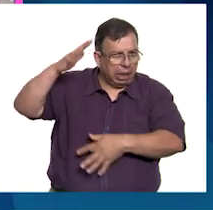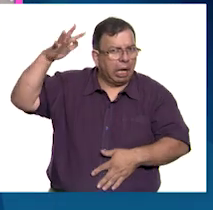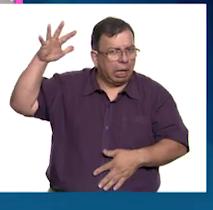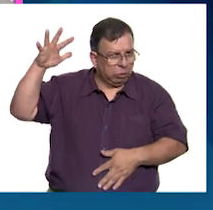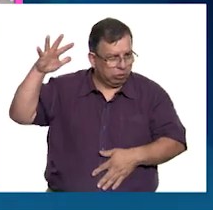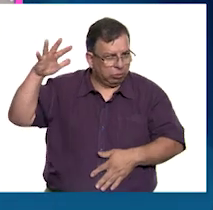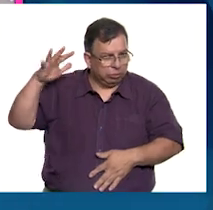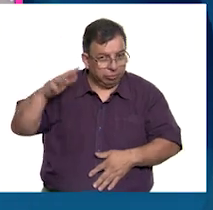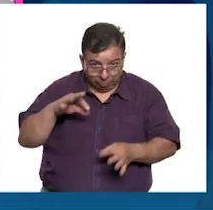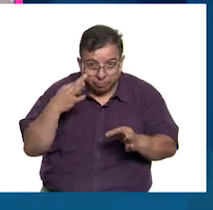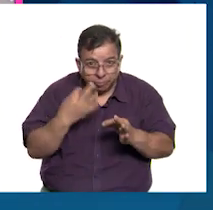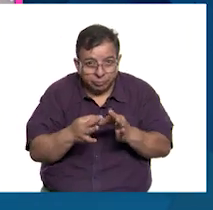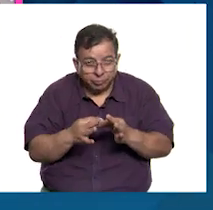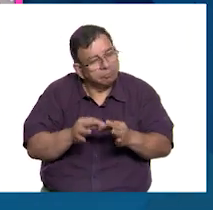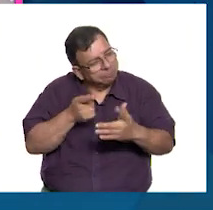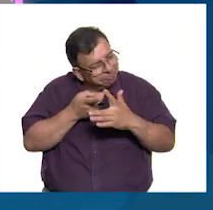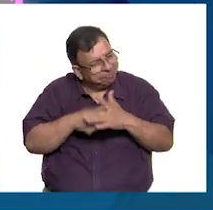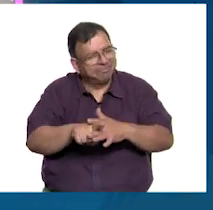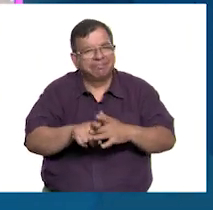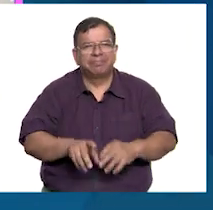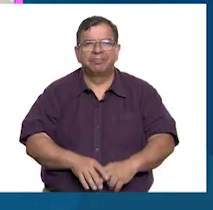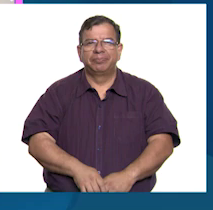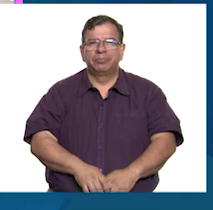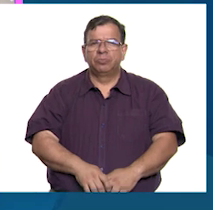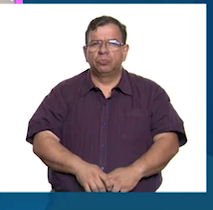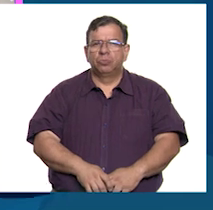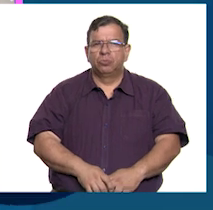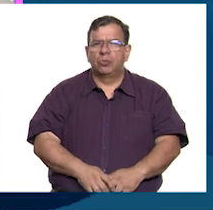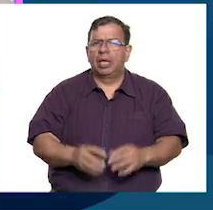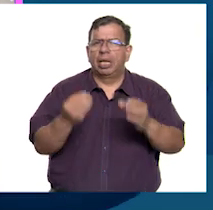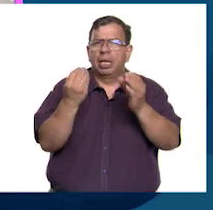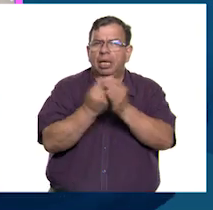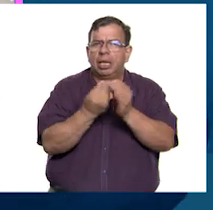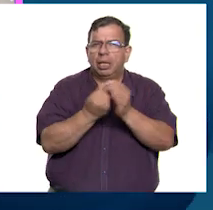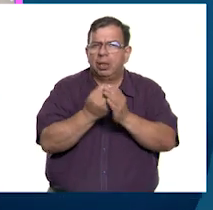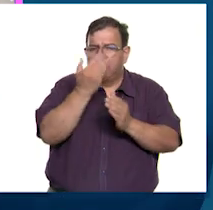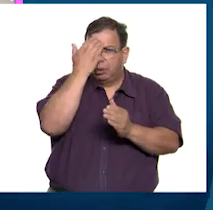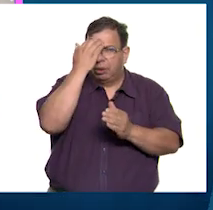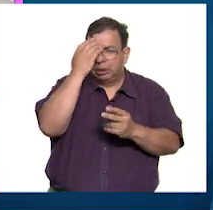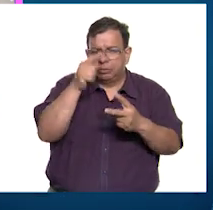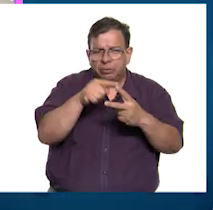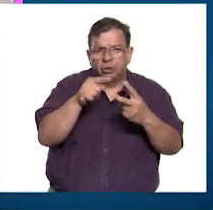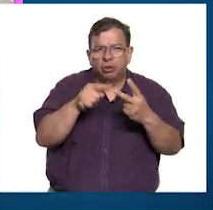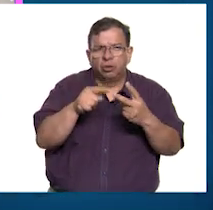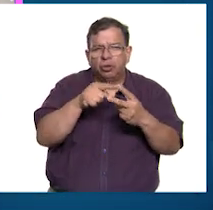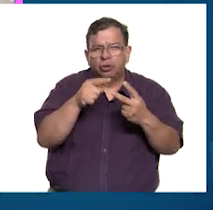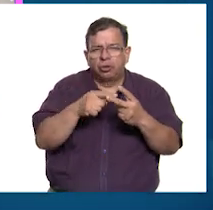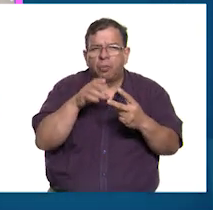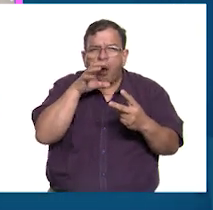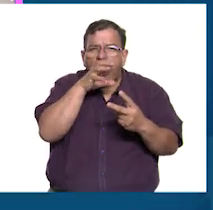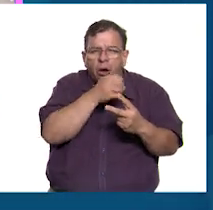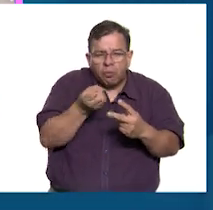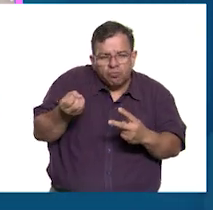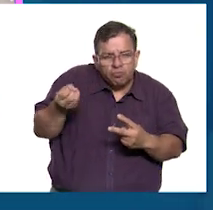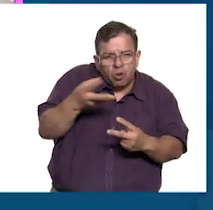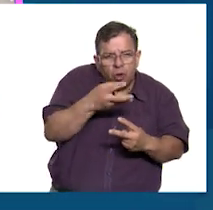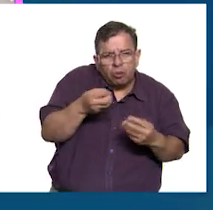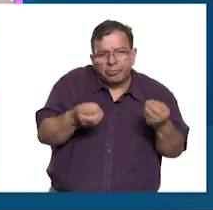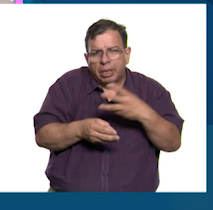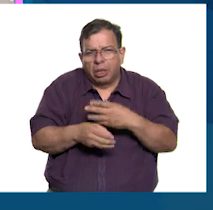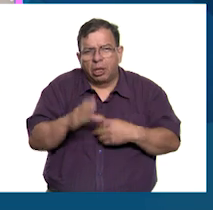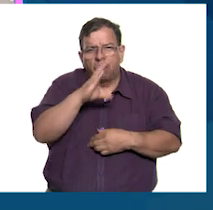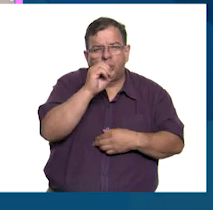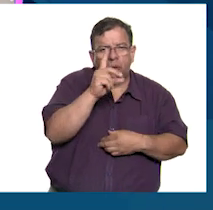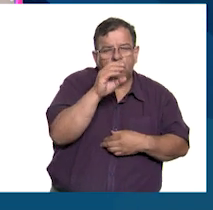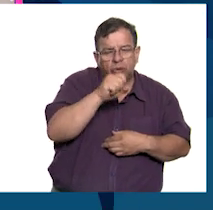adulto. ¿Estamos listos? ¡Comenzamos! Durante la clase vas a conocer dos formas de transmitir el calor, la conducción